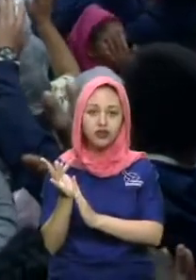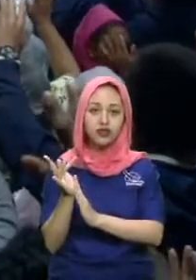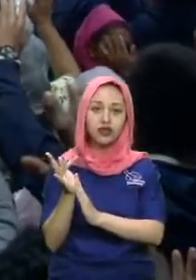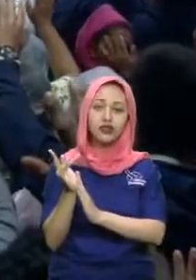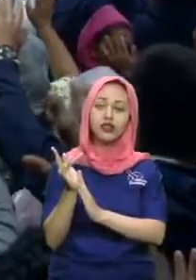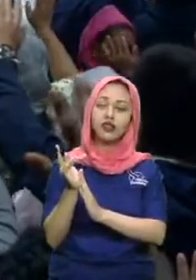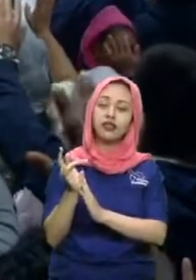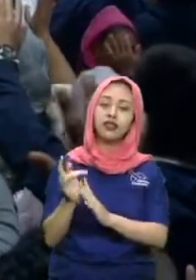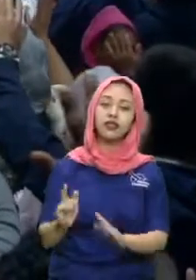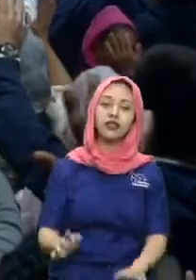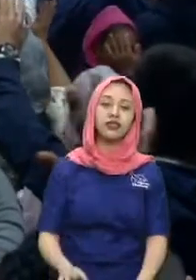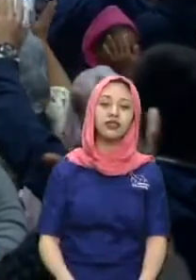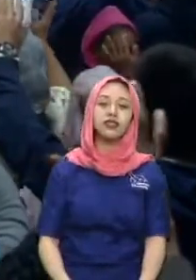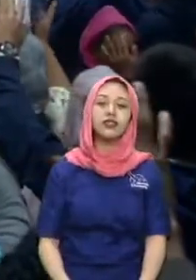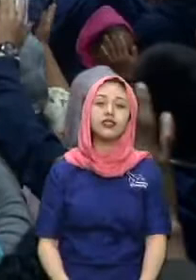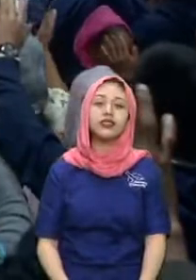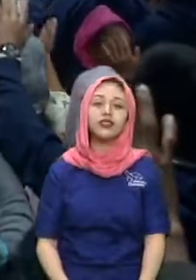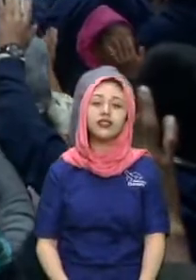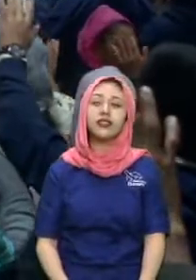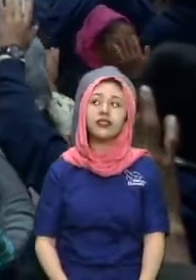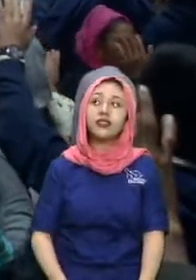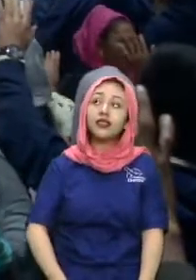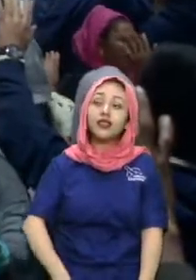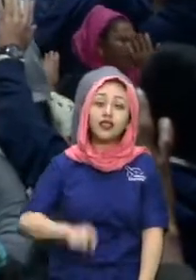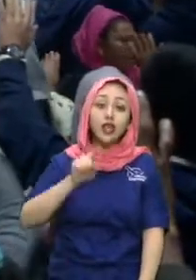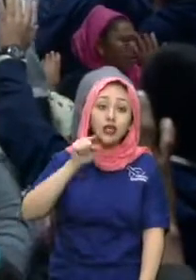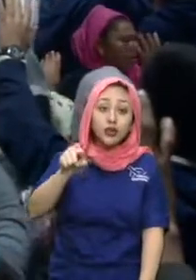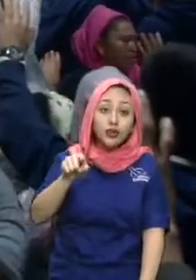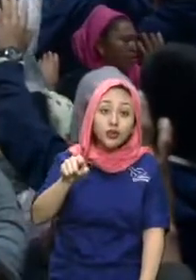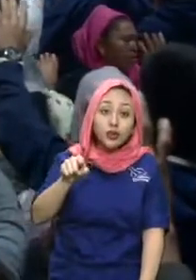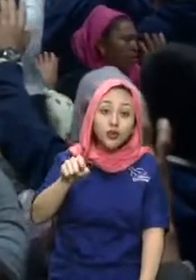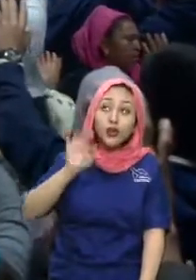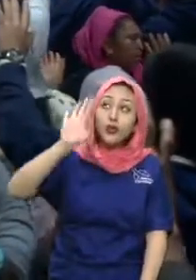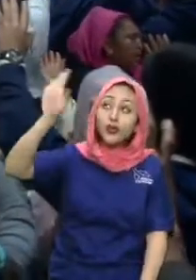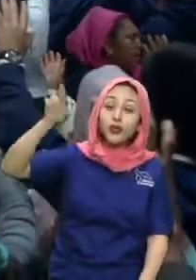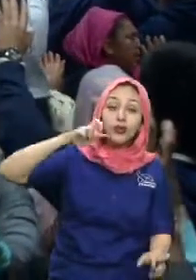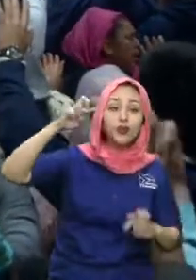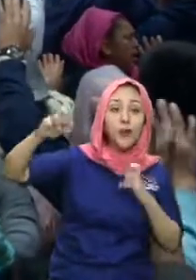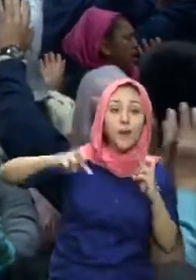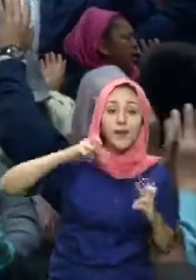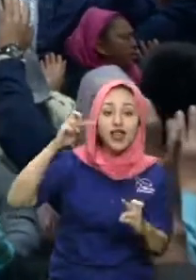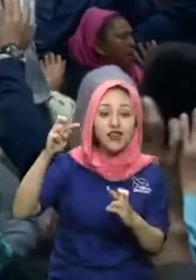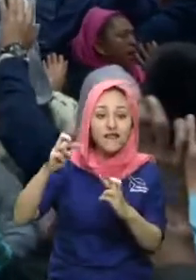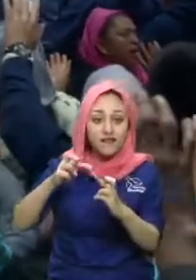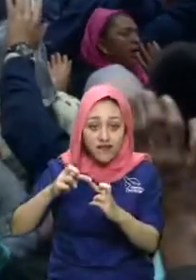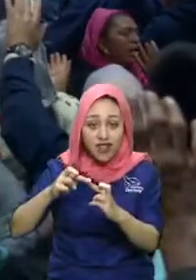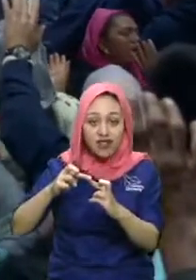Él, mi pequeña, mi perfecta. Tú me